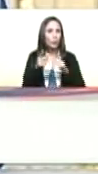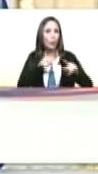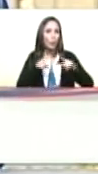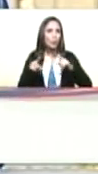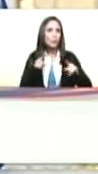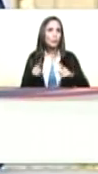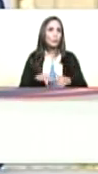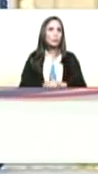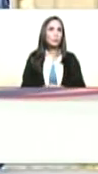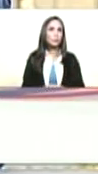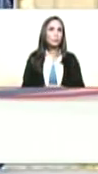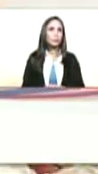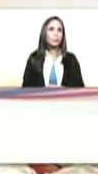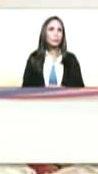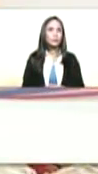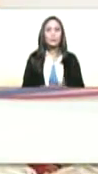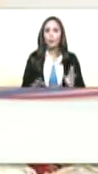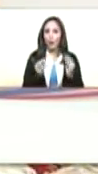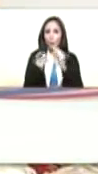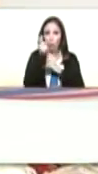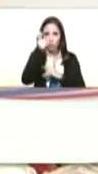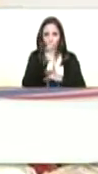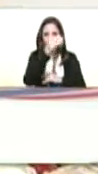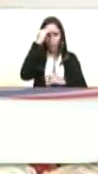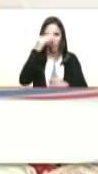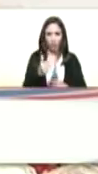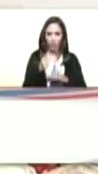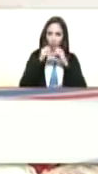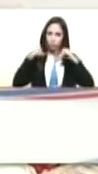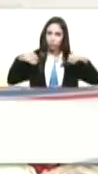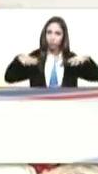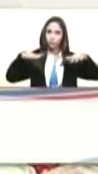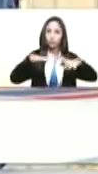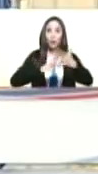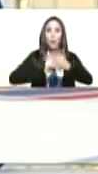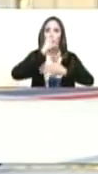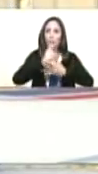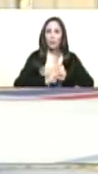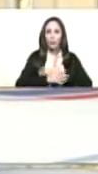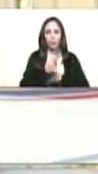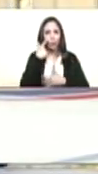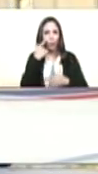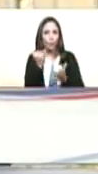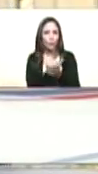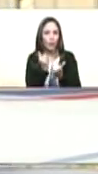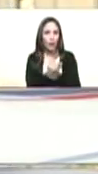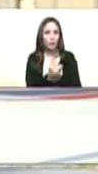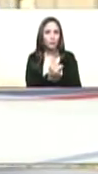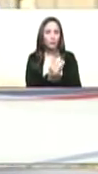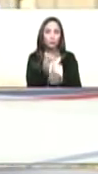supervisado por nosotros mismos. Bueno, tienen varios militares ustedes, expertos en planificación, en supervisión, en acción.